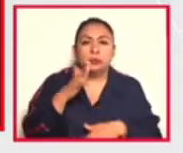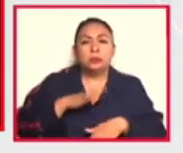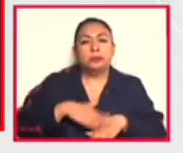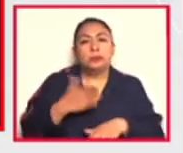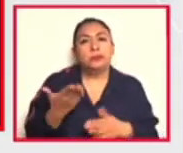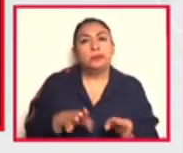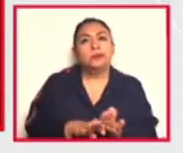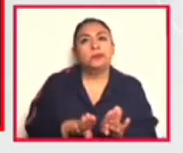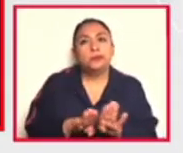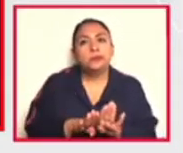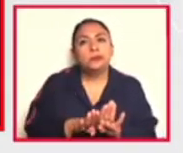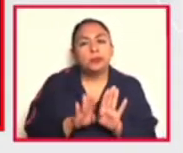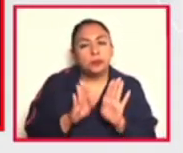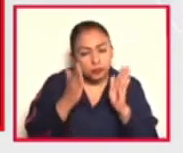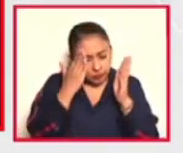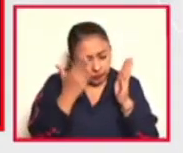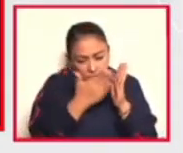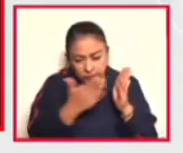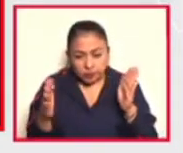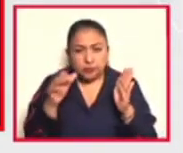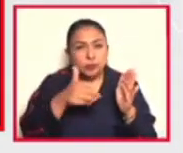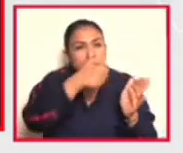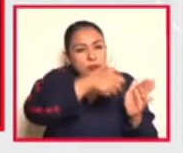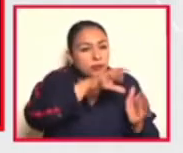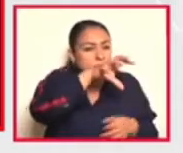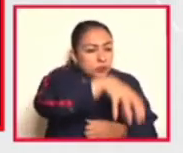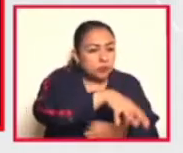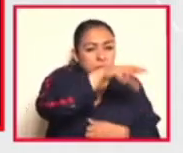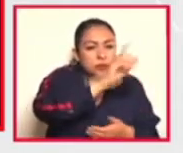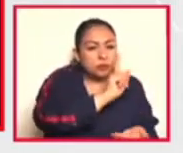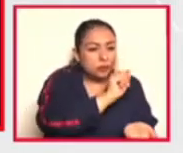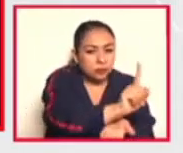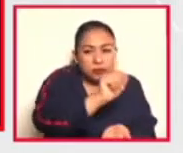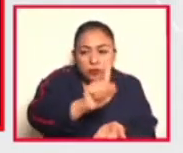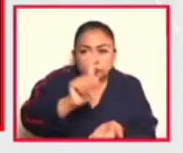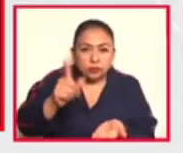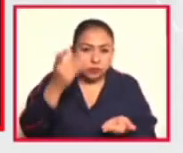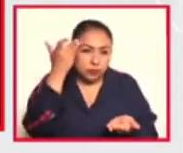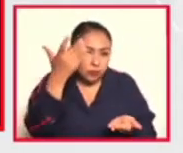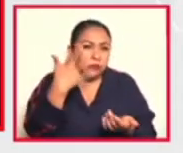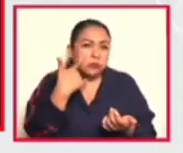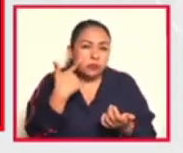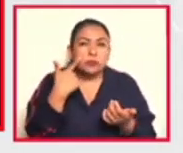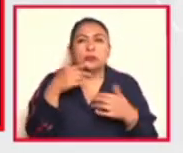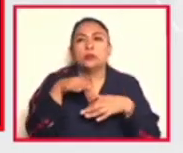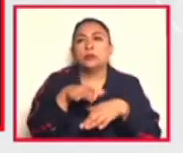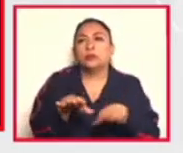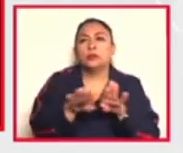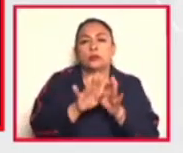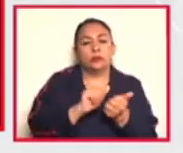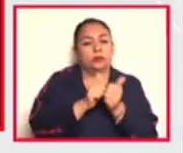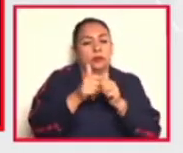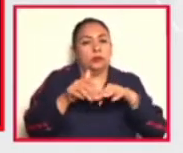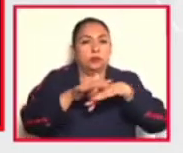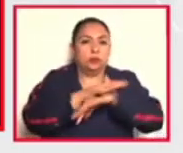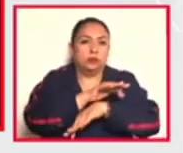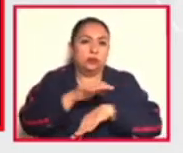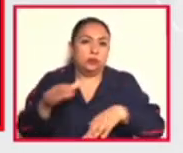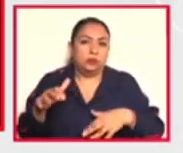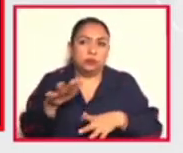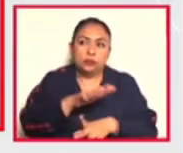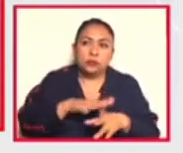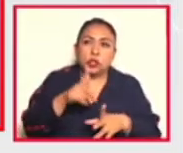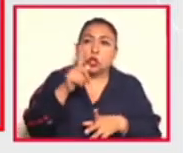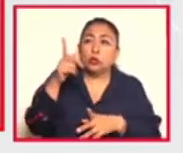más preciso a las obras, ¿no?, que tiene que ver obviamente con una cuestión de adaptación a un entorno poco iluminado,